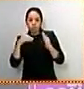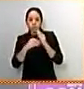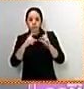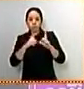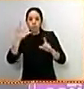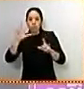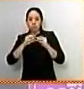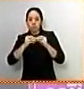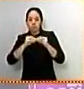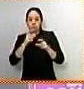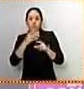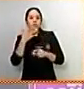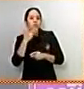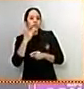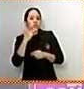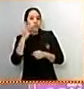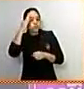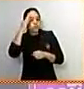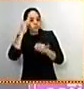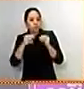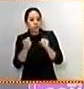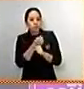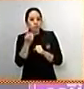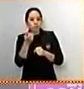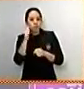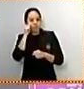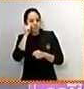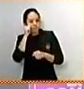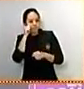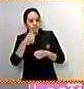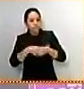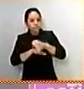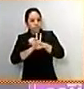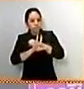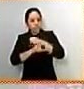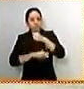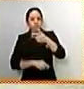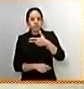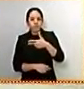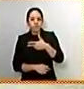vamos a conocer nuestro primer número favorecido, así que atentos porque nuestro primer número es